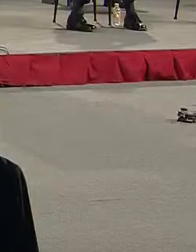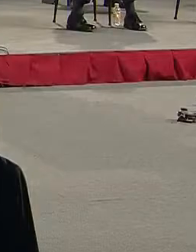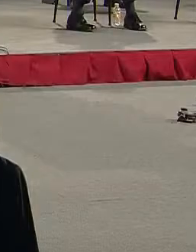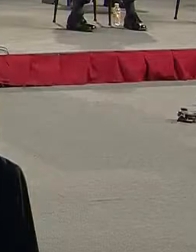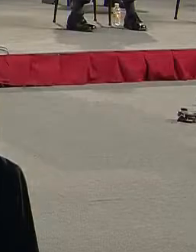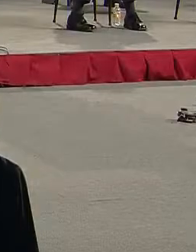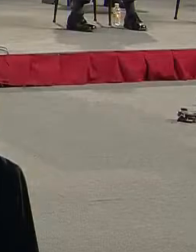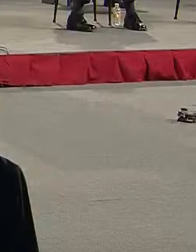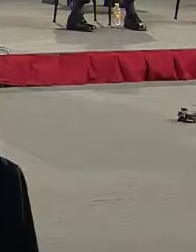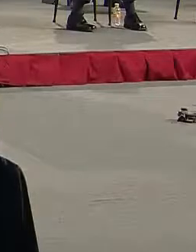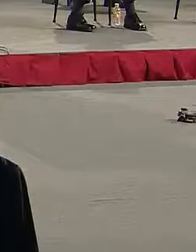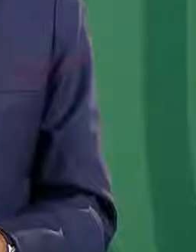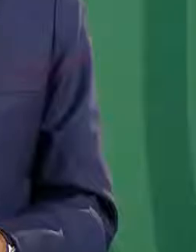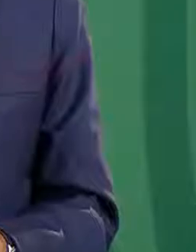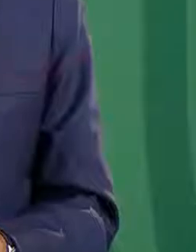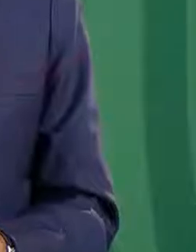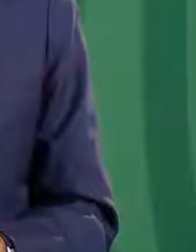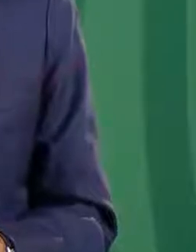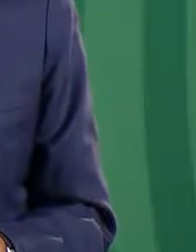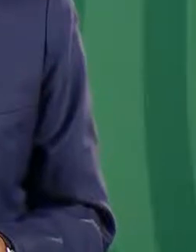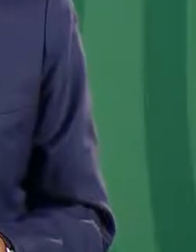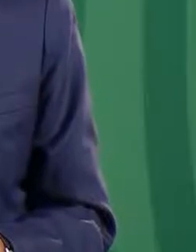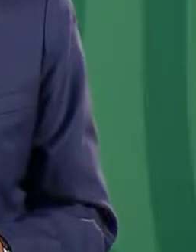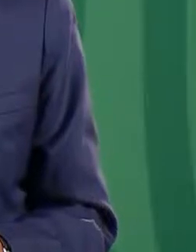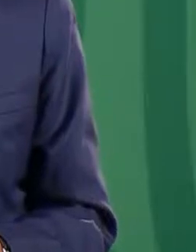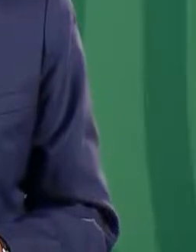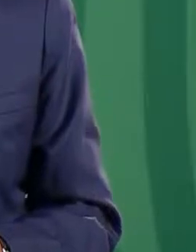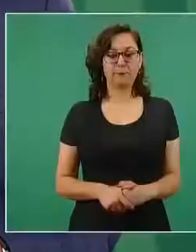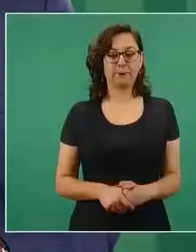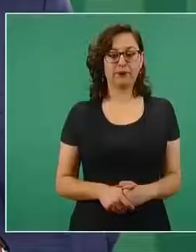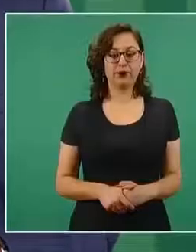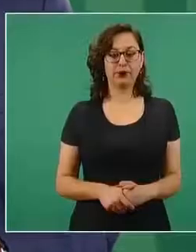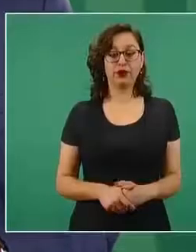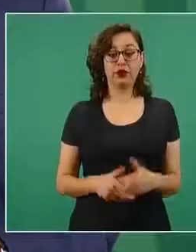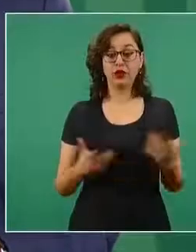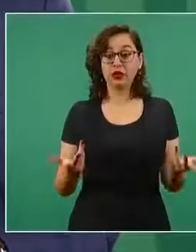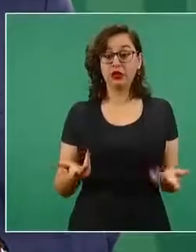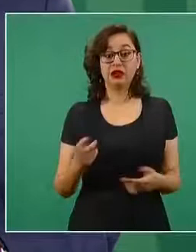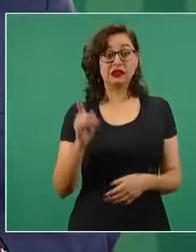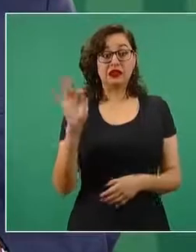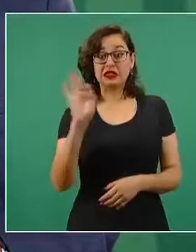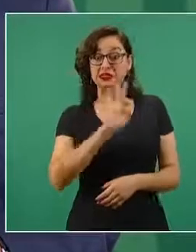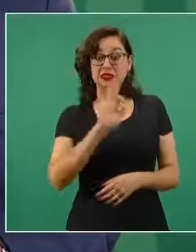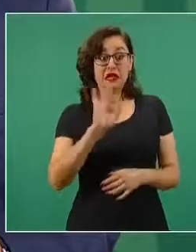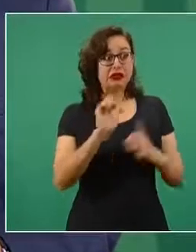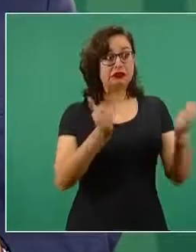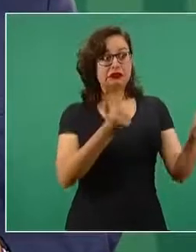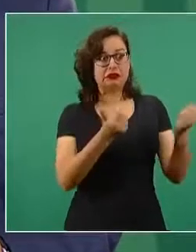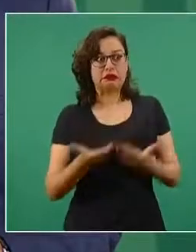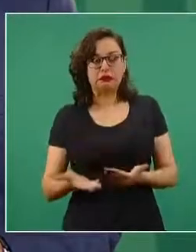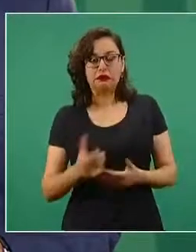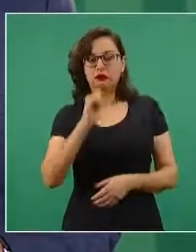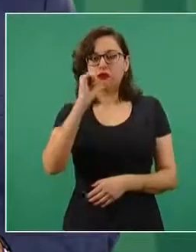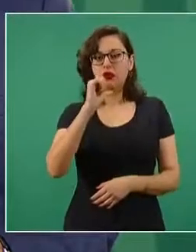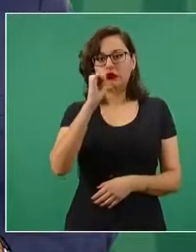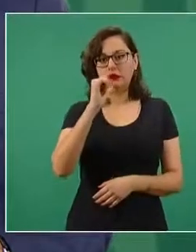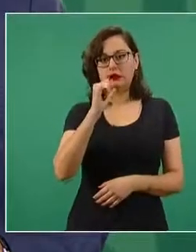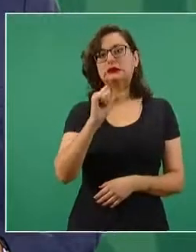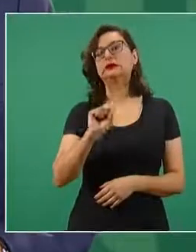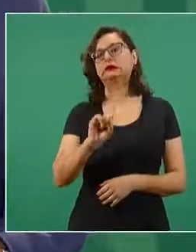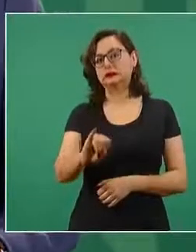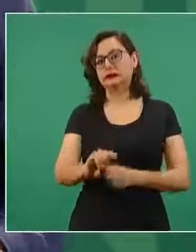llegaron a tiempo y es nada más esperar la certificación de hoy o mañana y se empiezan